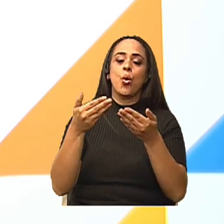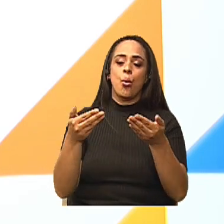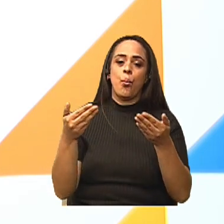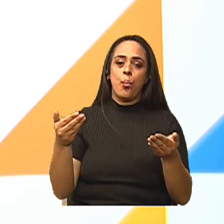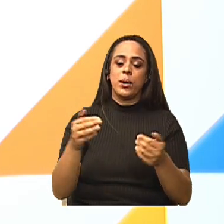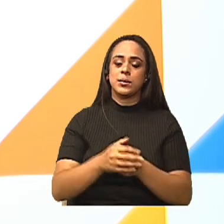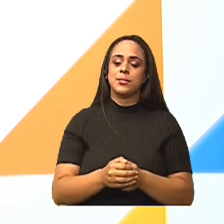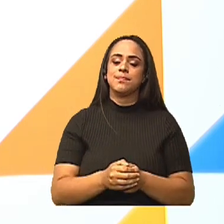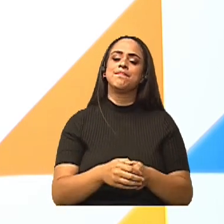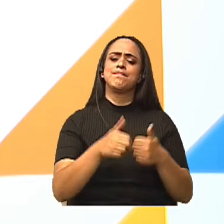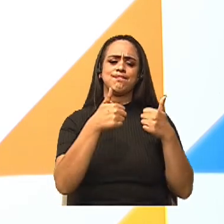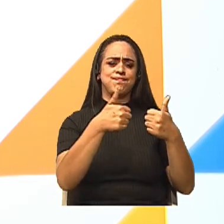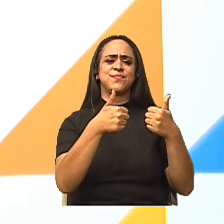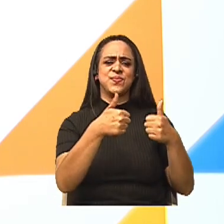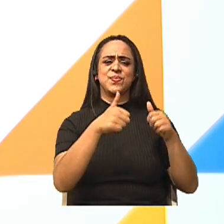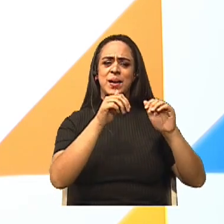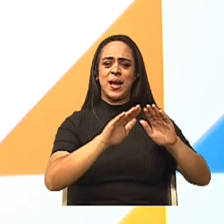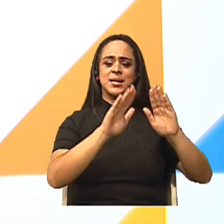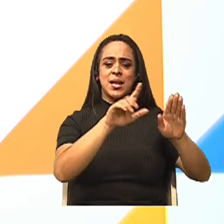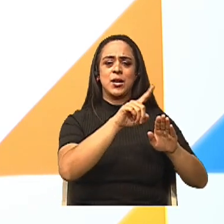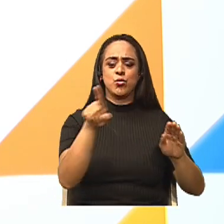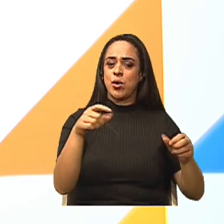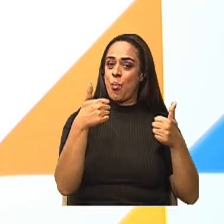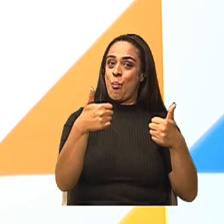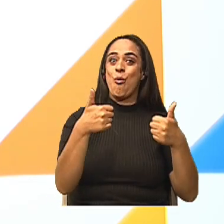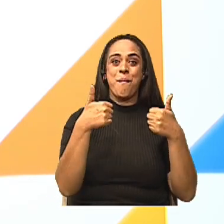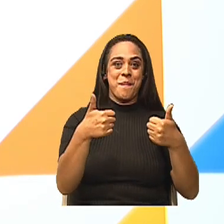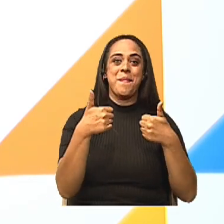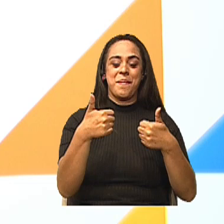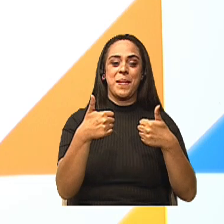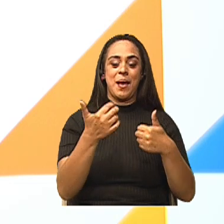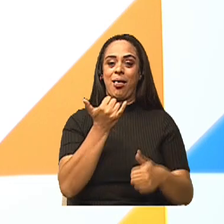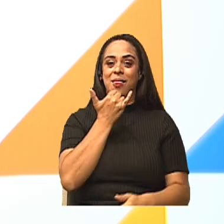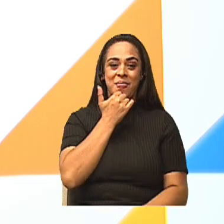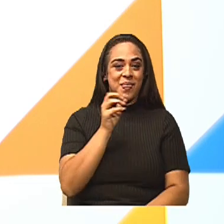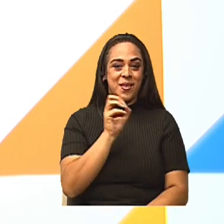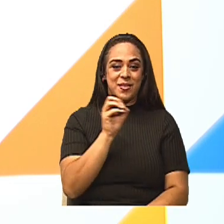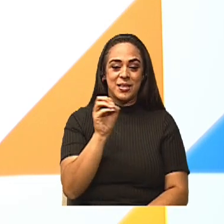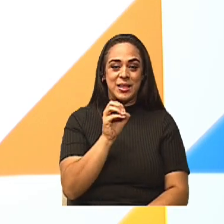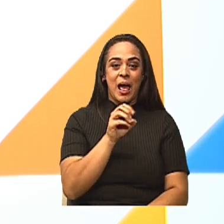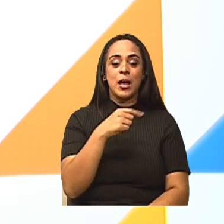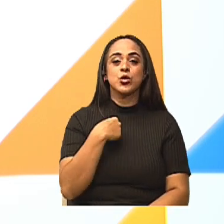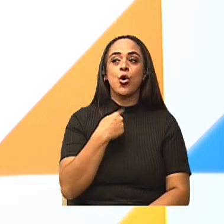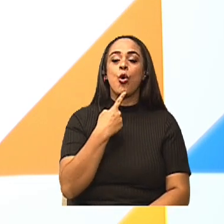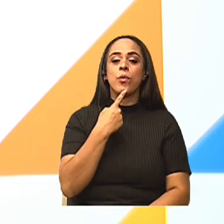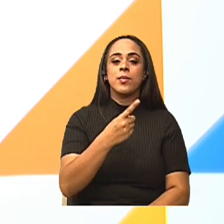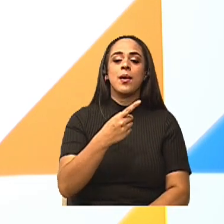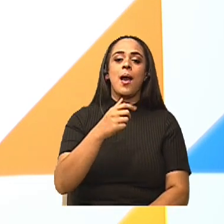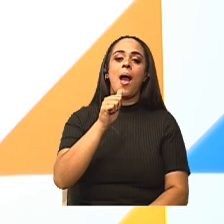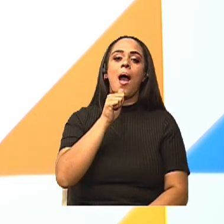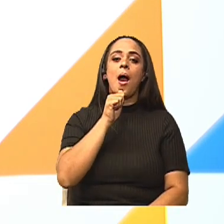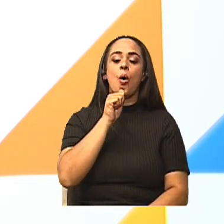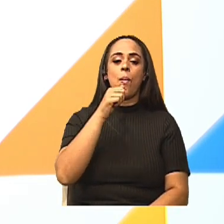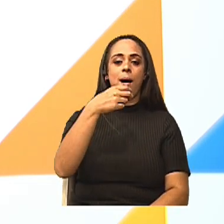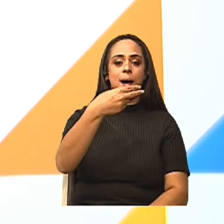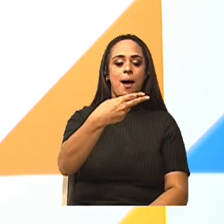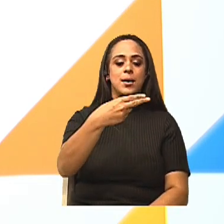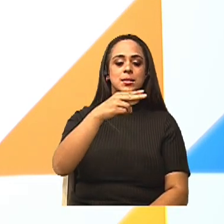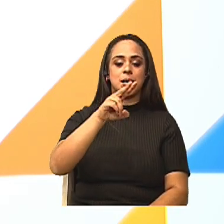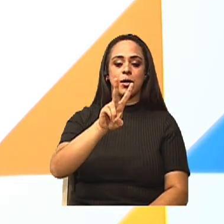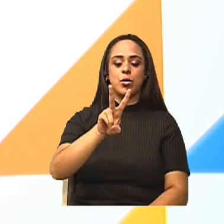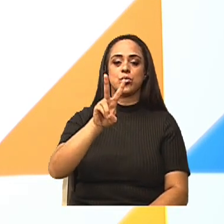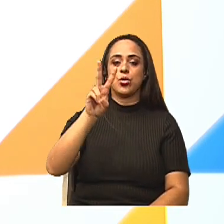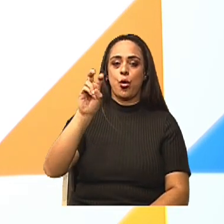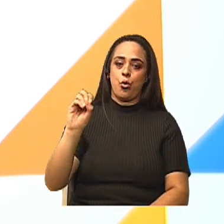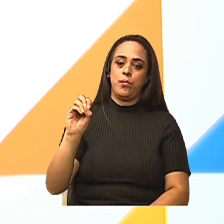muy bien, excelente. Están pero volando, no han fallado ninguna. ¿Se acuerdan que yo les dije que el agua es H2O? Dos átomos